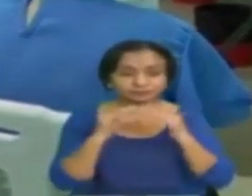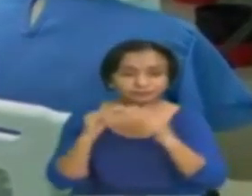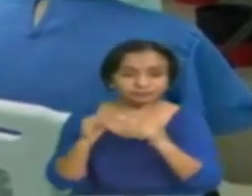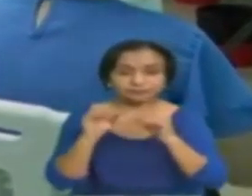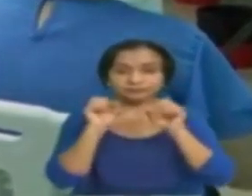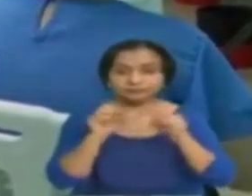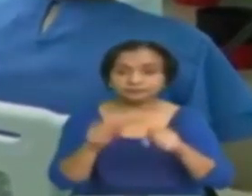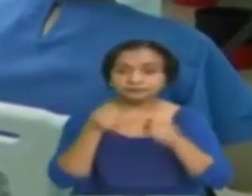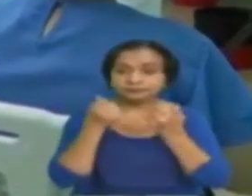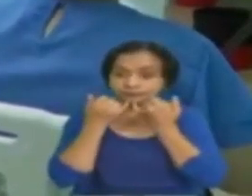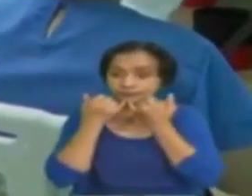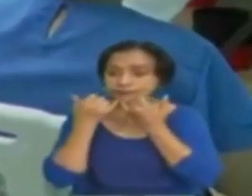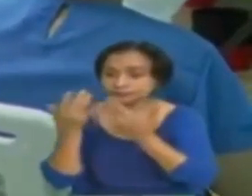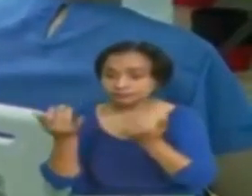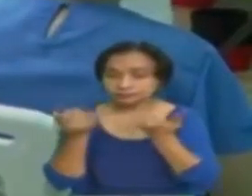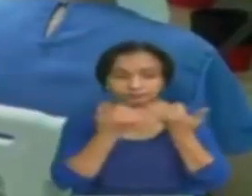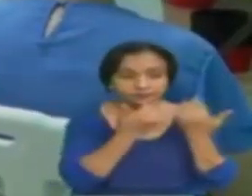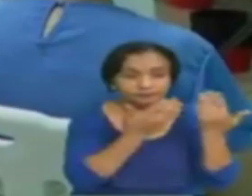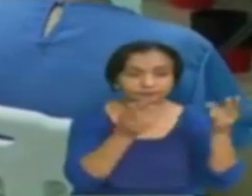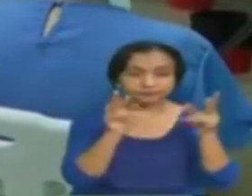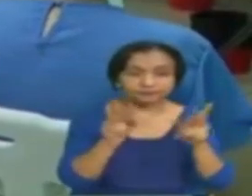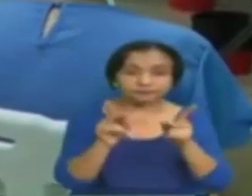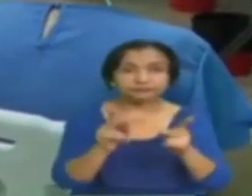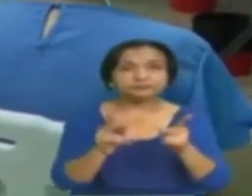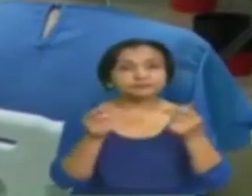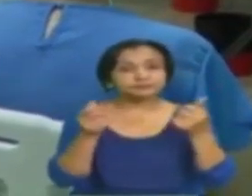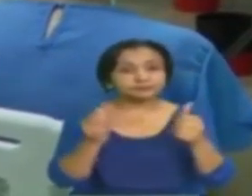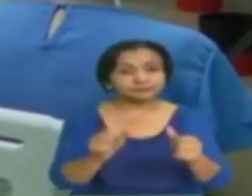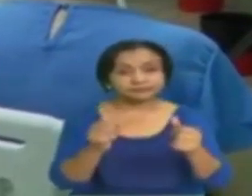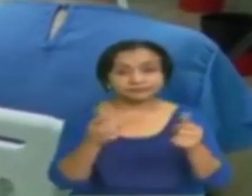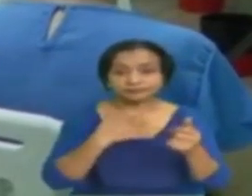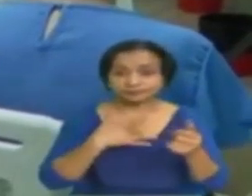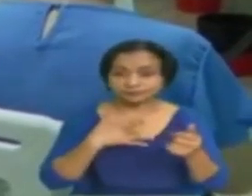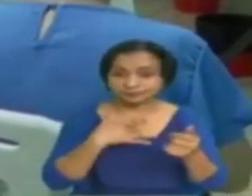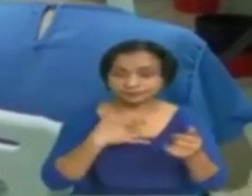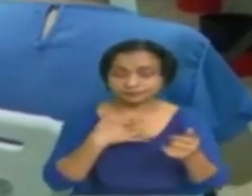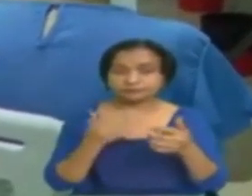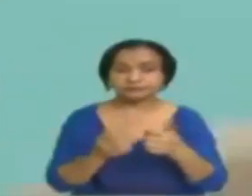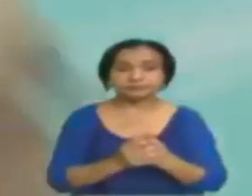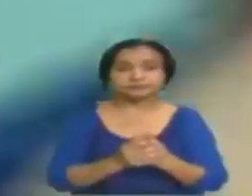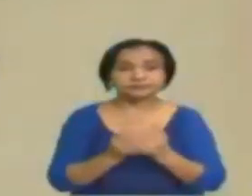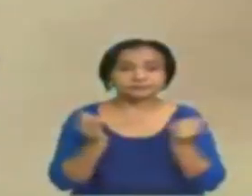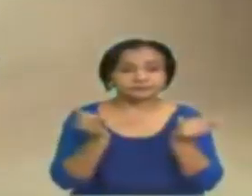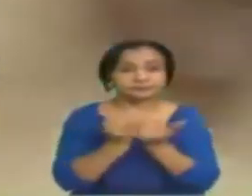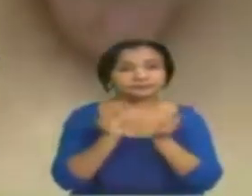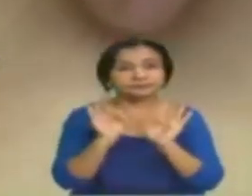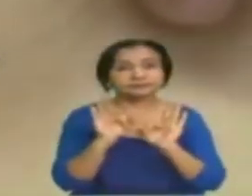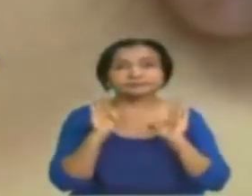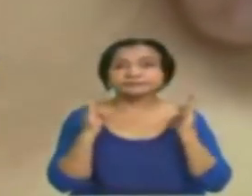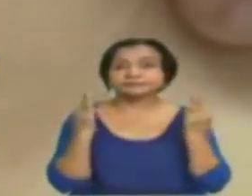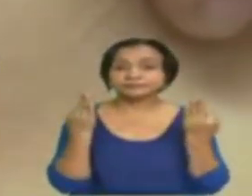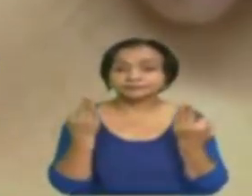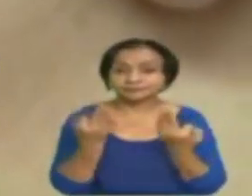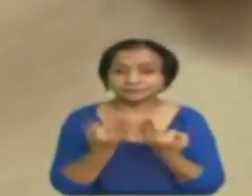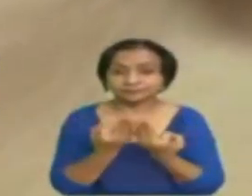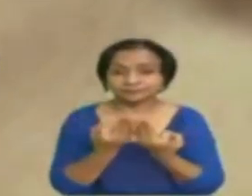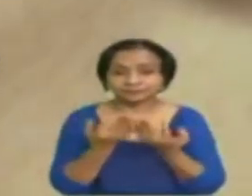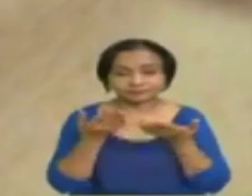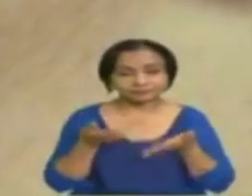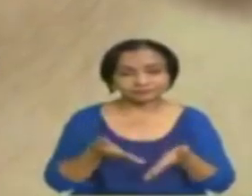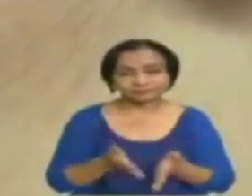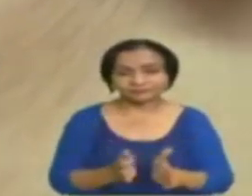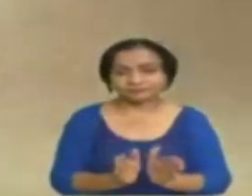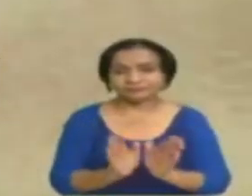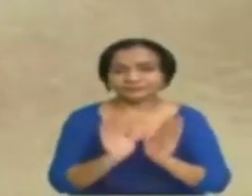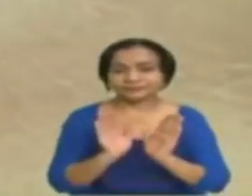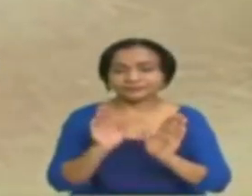en torno al desarrollo de la pandemia del cómic 19 por la falta de información agrega que tampoco pueden analizar